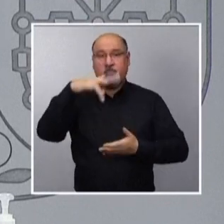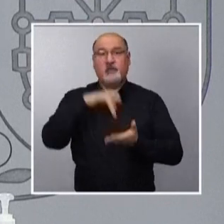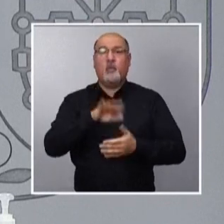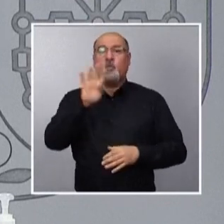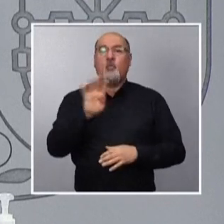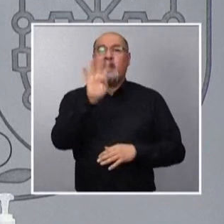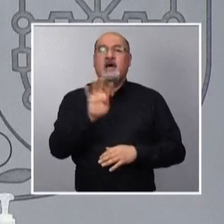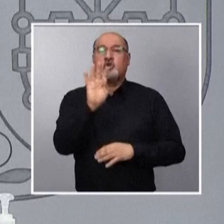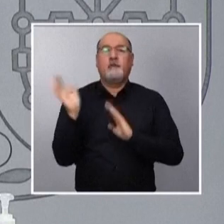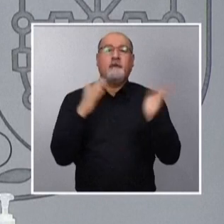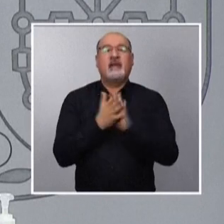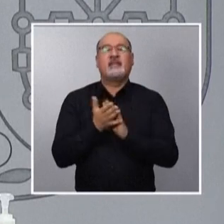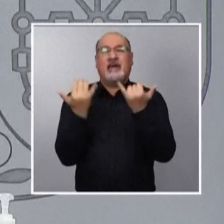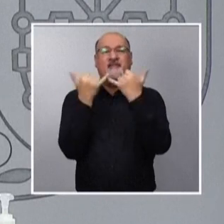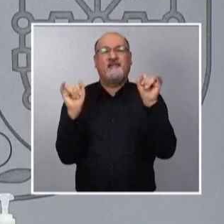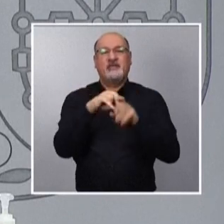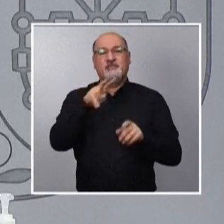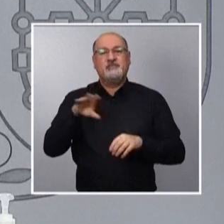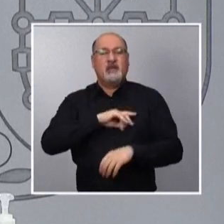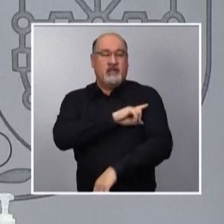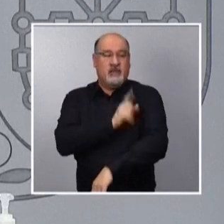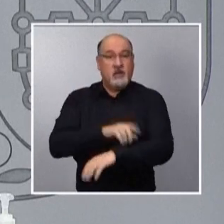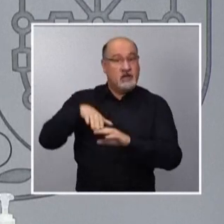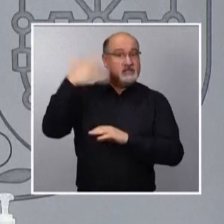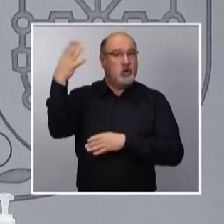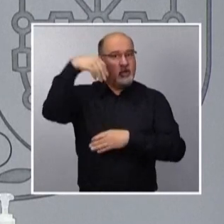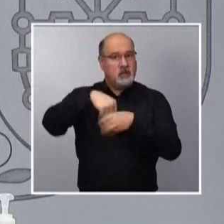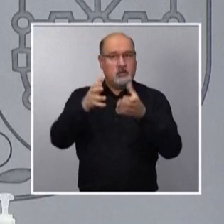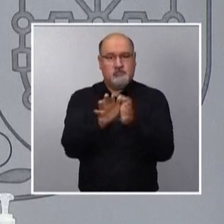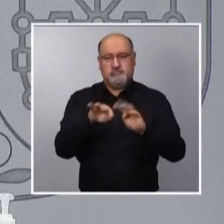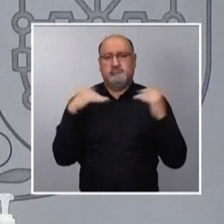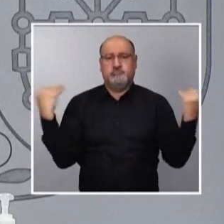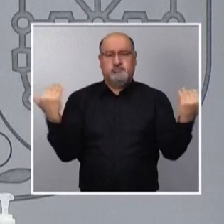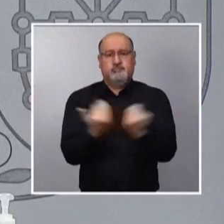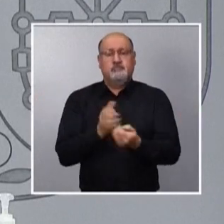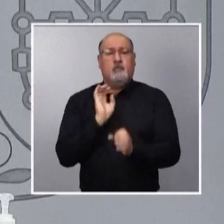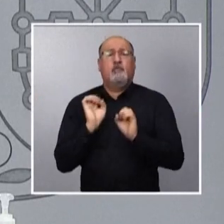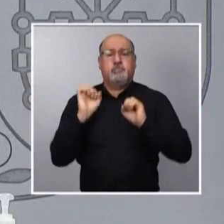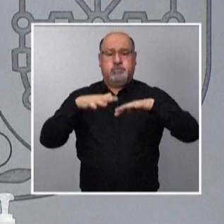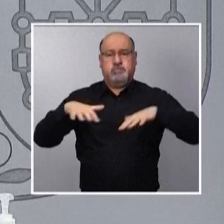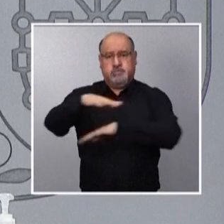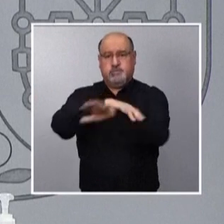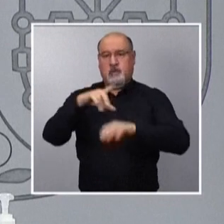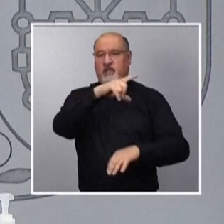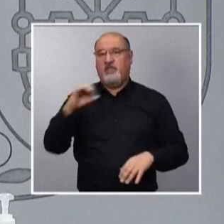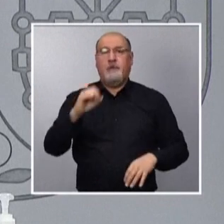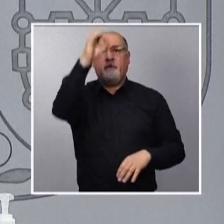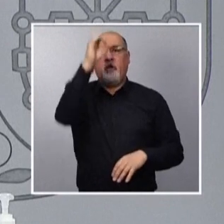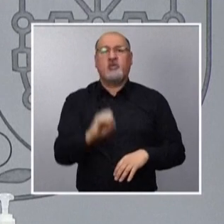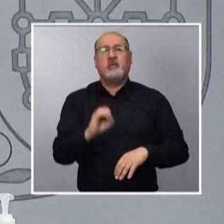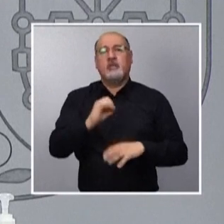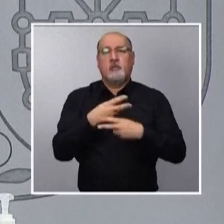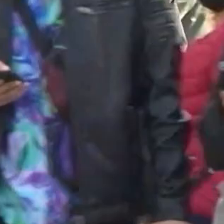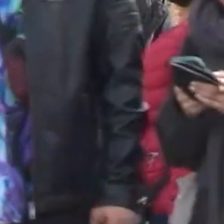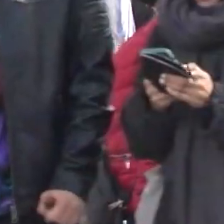eventos deportivos, tanto en exteriores como en interiores, pasen al 100% de los aforos, dada la buena evolución de todos los indicadores